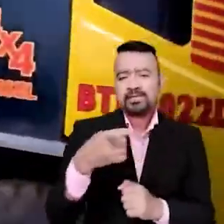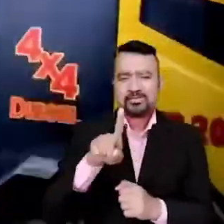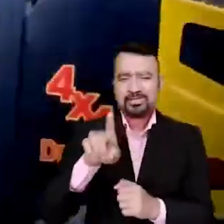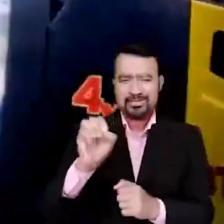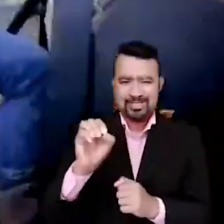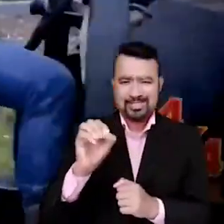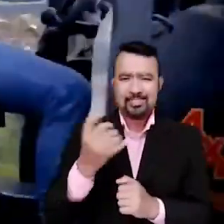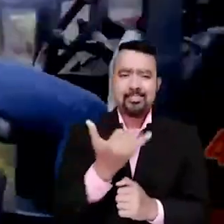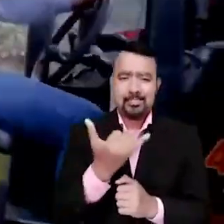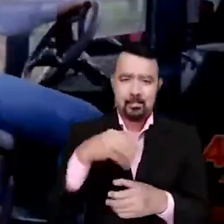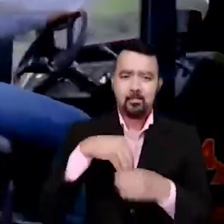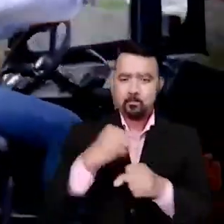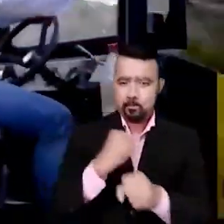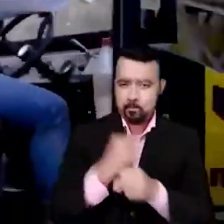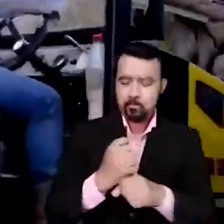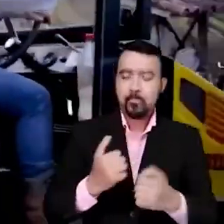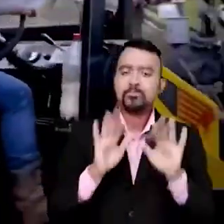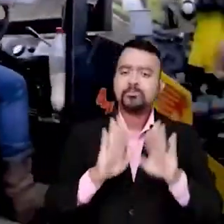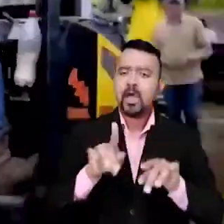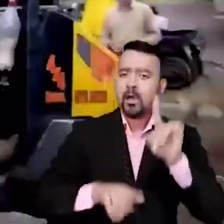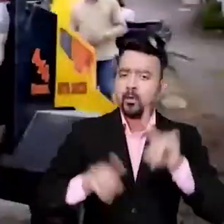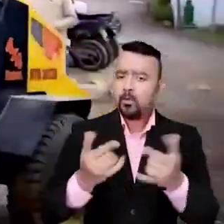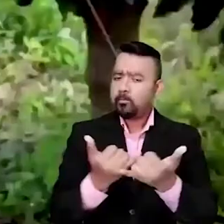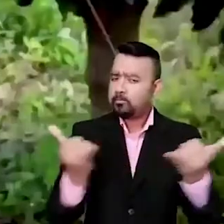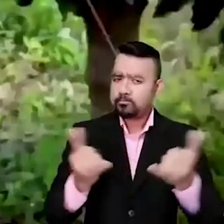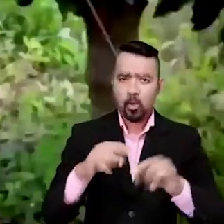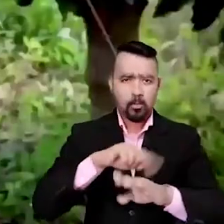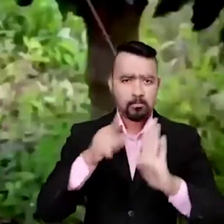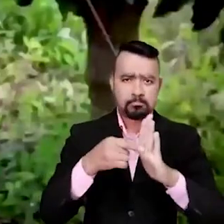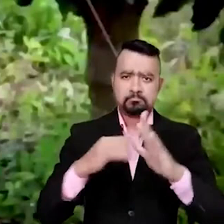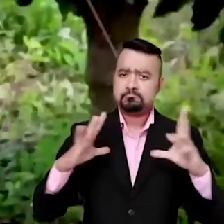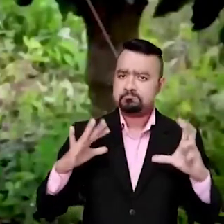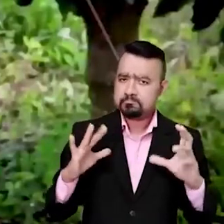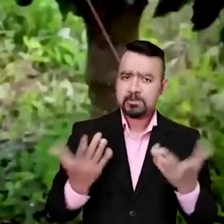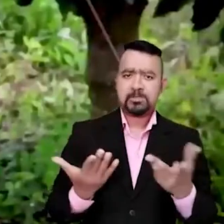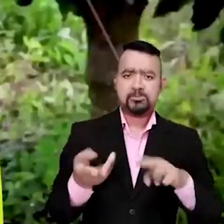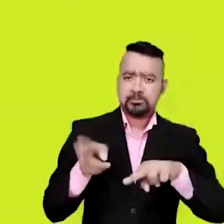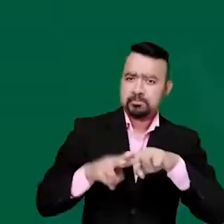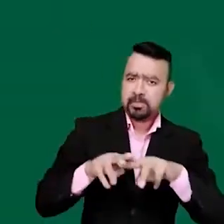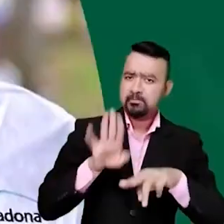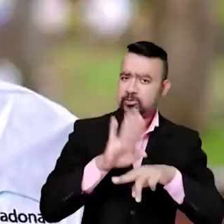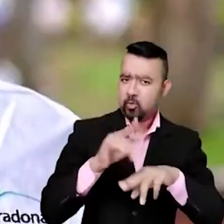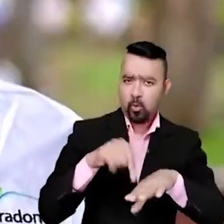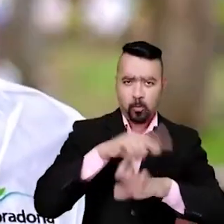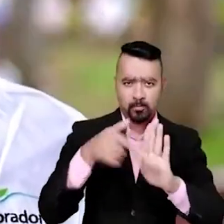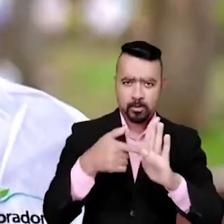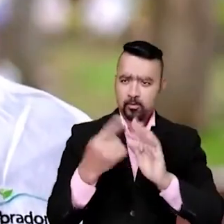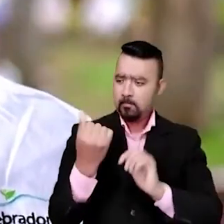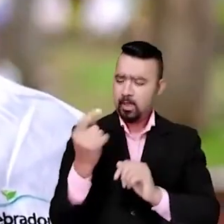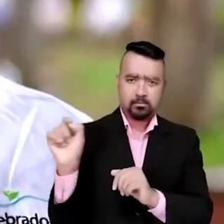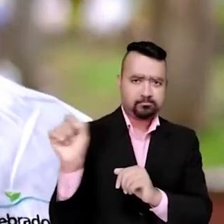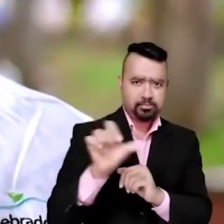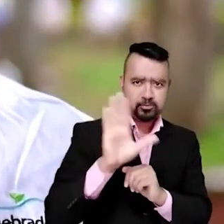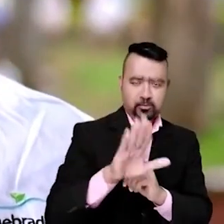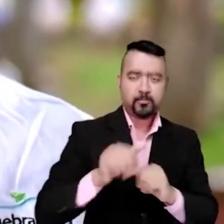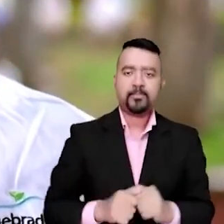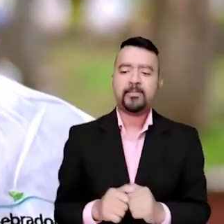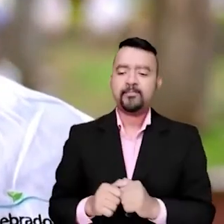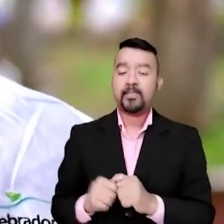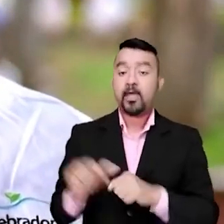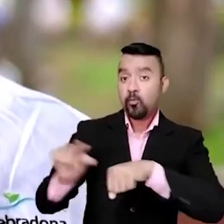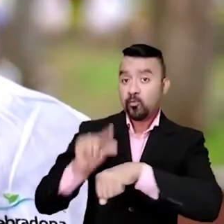indirectos, todos con todo su sistema y sus garantías prestacionales. La Fundación Progerico es